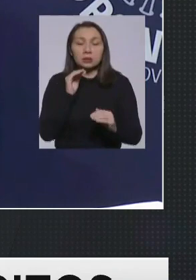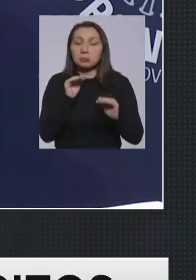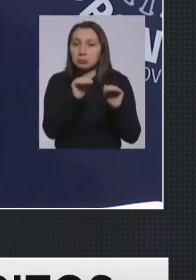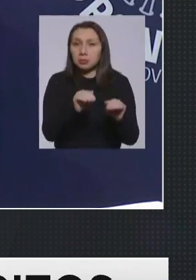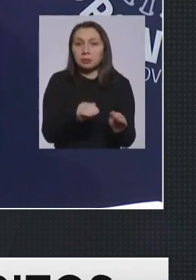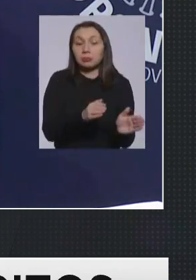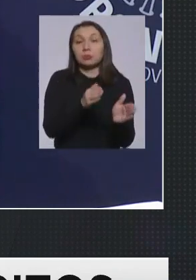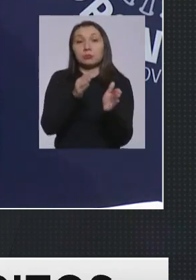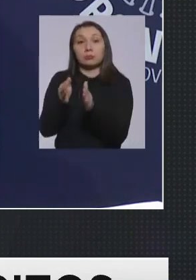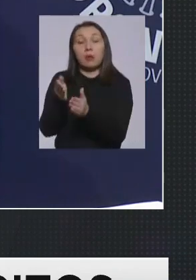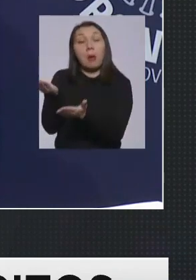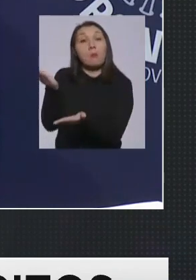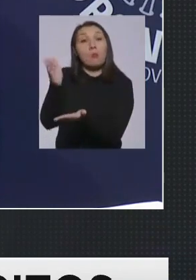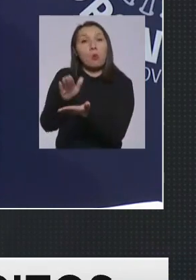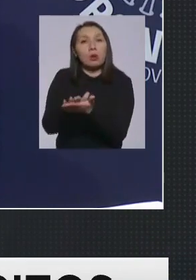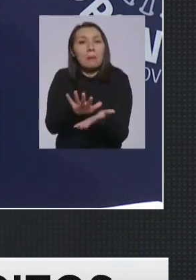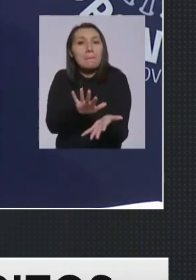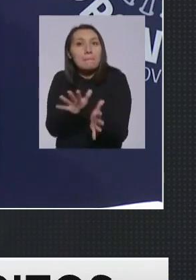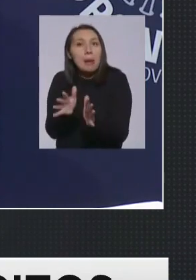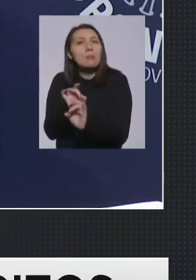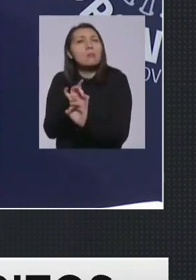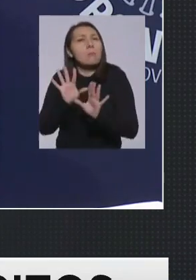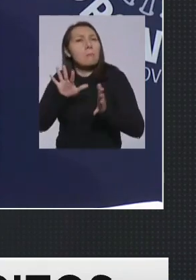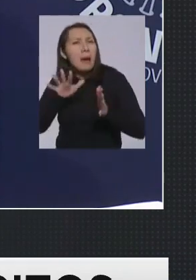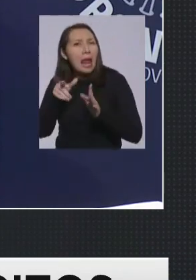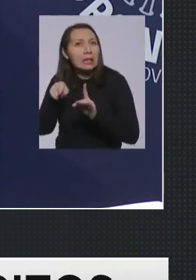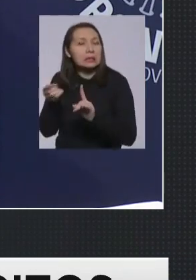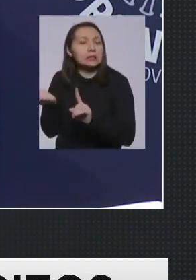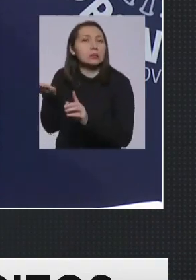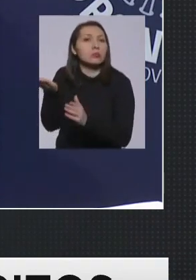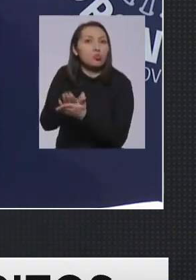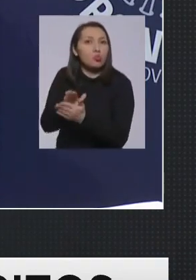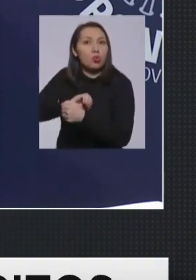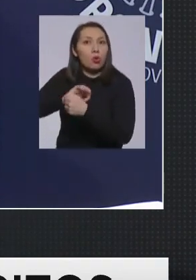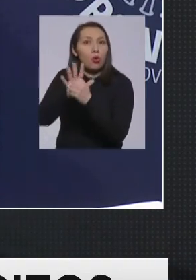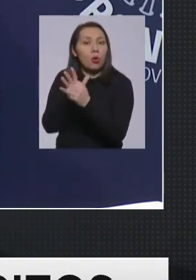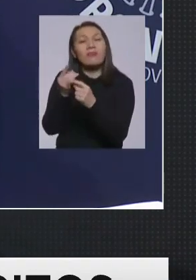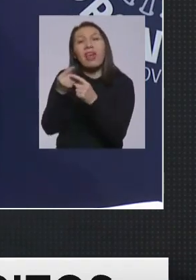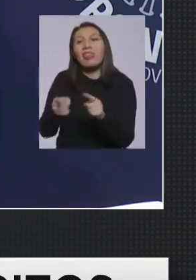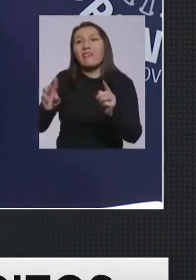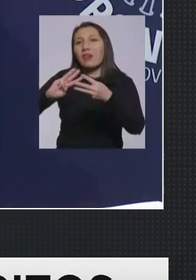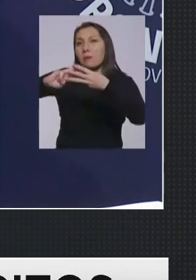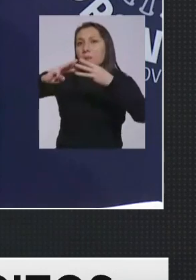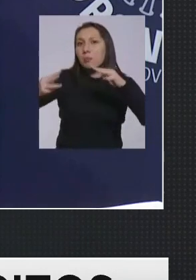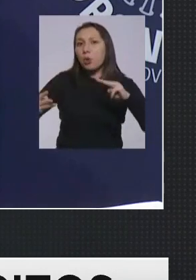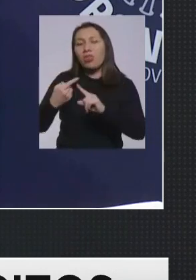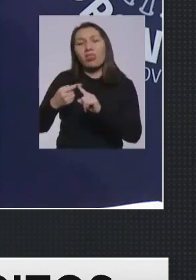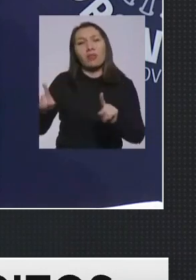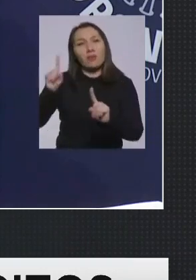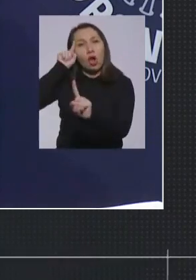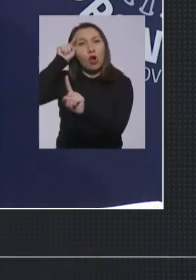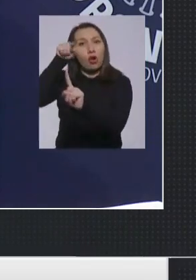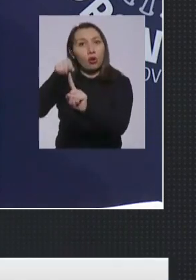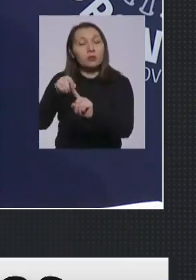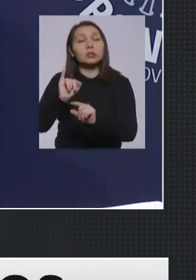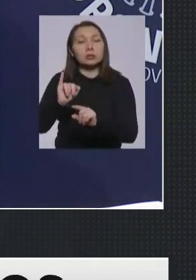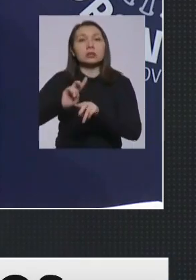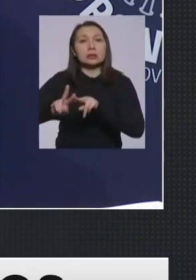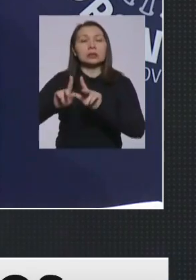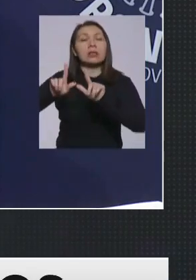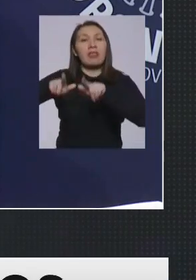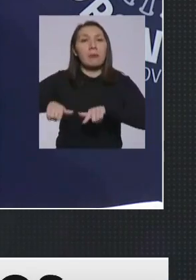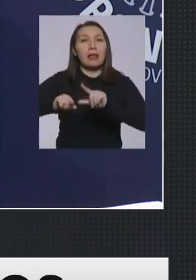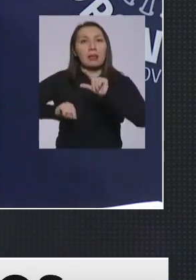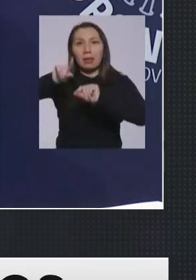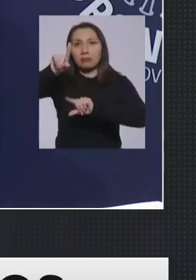con respecto a los fallecimientos probables tiene una metodología distinta y que tiene un objetivo distinto que hace efectivamente el departamento de